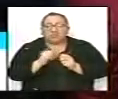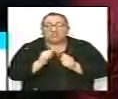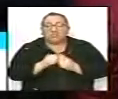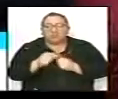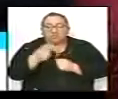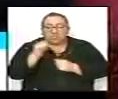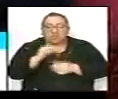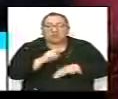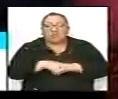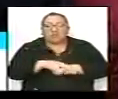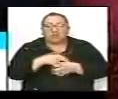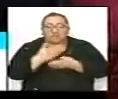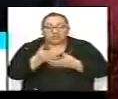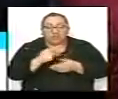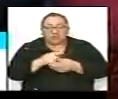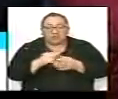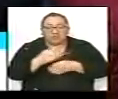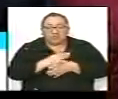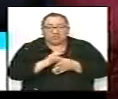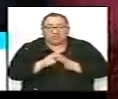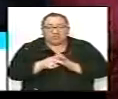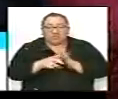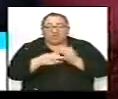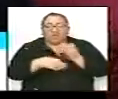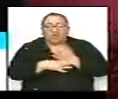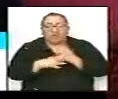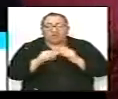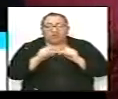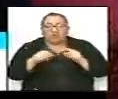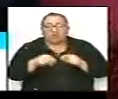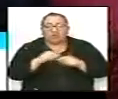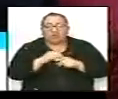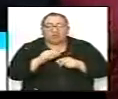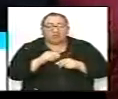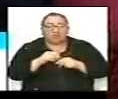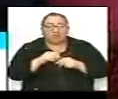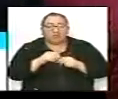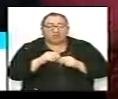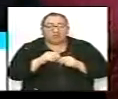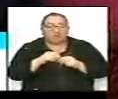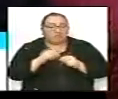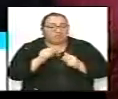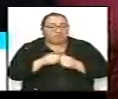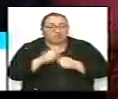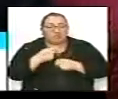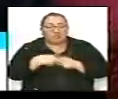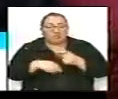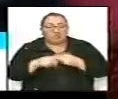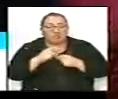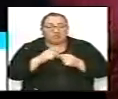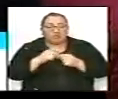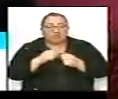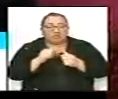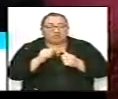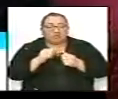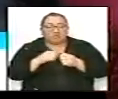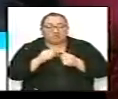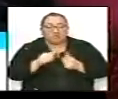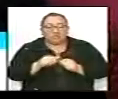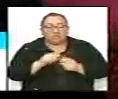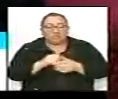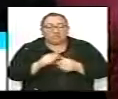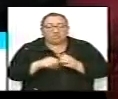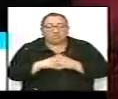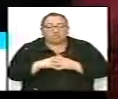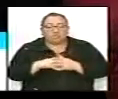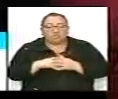idea y se forman como cuadros políticos para ir a la sociedad y entonces tratar de convencer, tratar de hablar, tratar de estructurar,